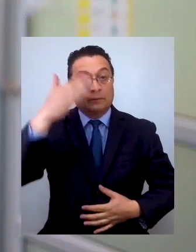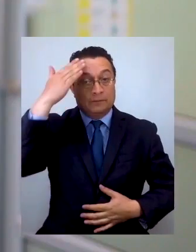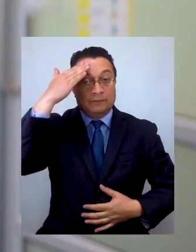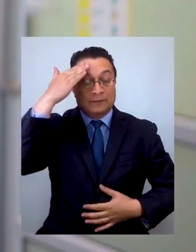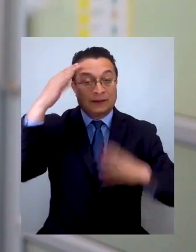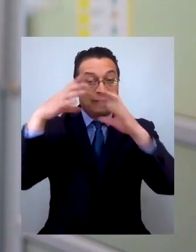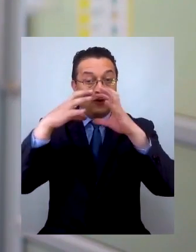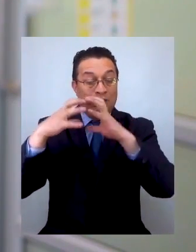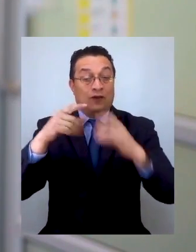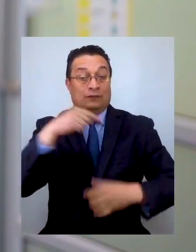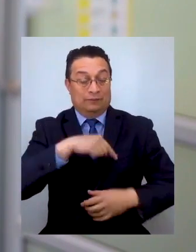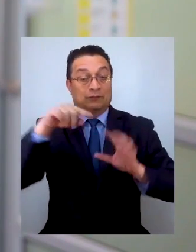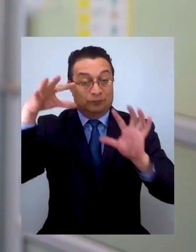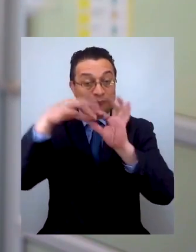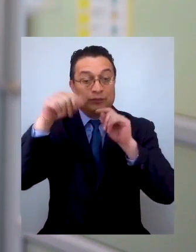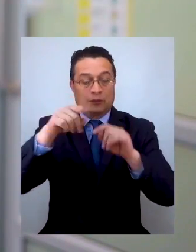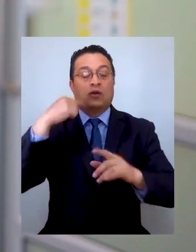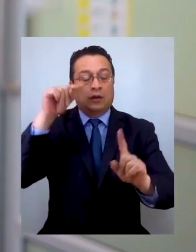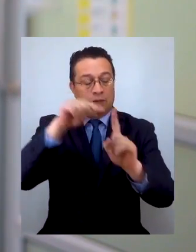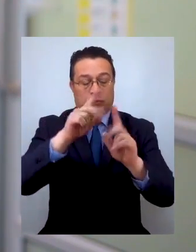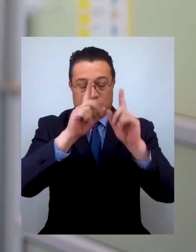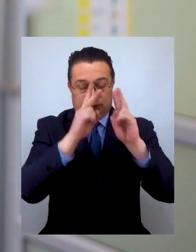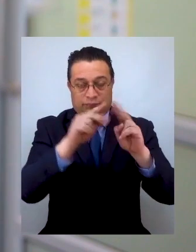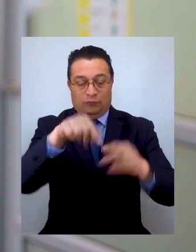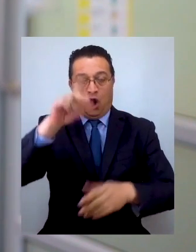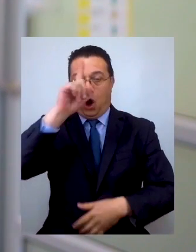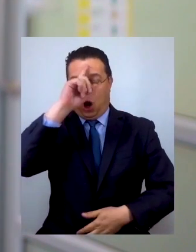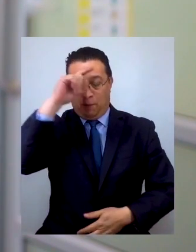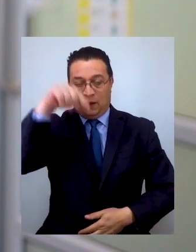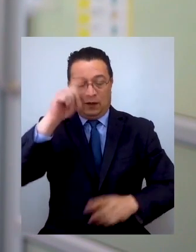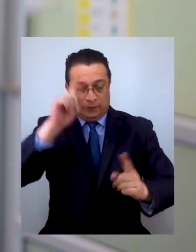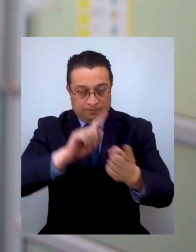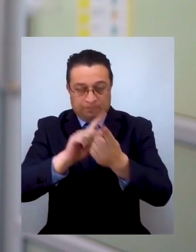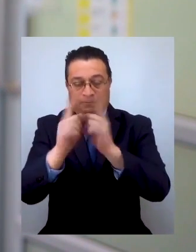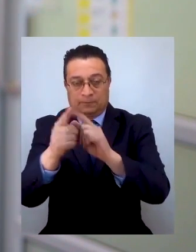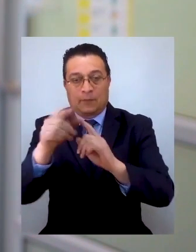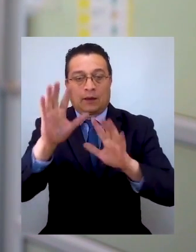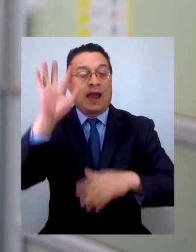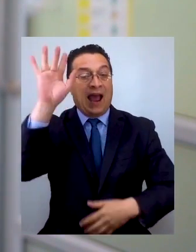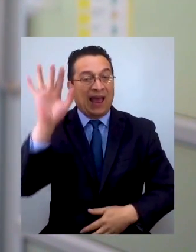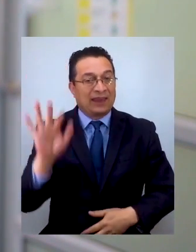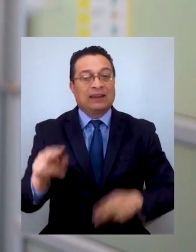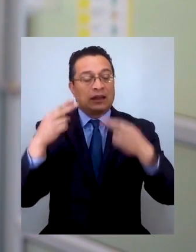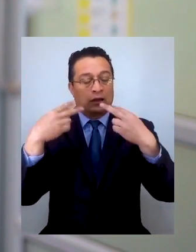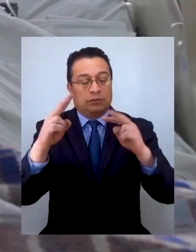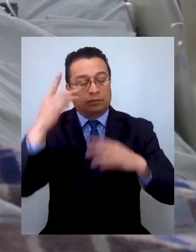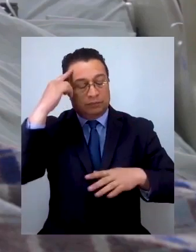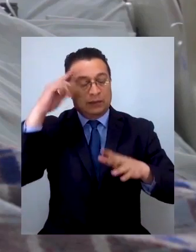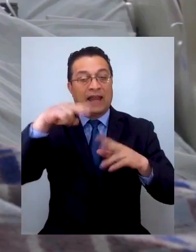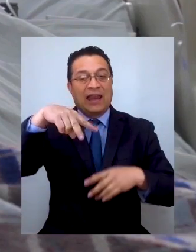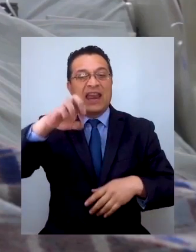Cardio-cerebrovascular fue una de esas áreas de referencia de nuestro hospital que se volcó al tratamiento de las características neurotrópicas